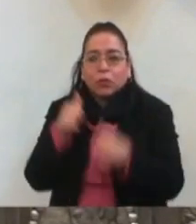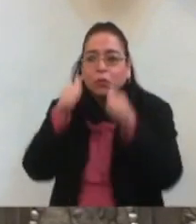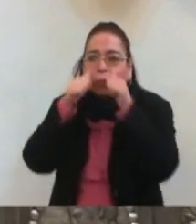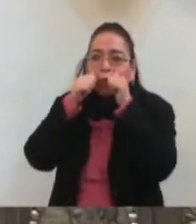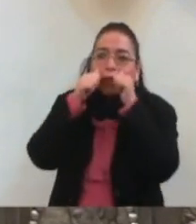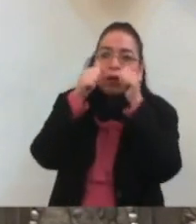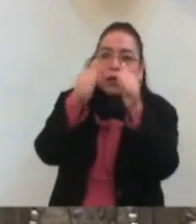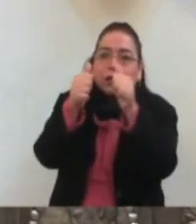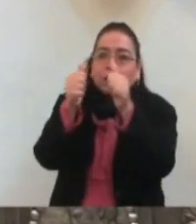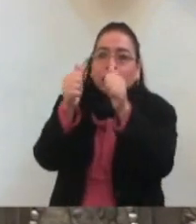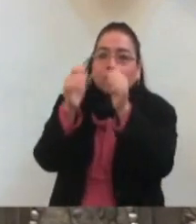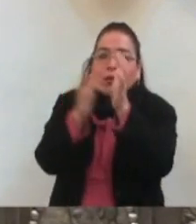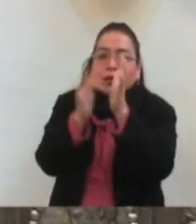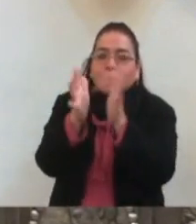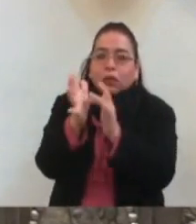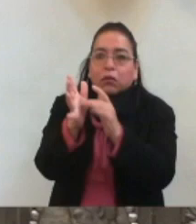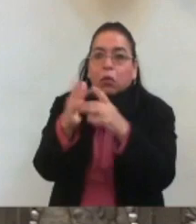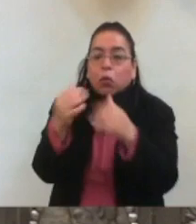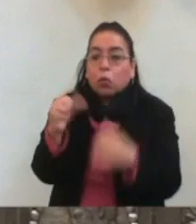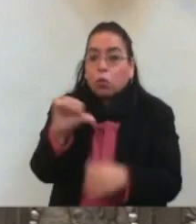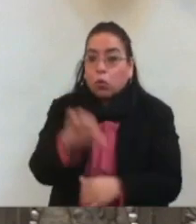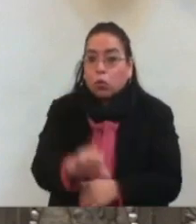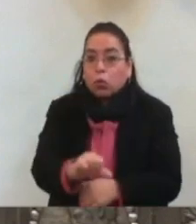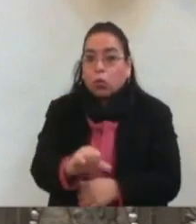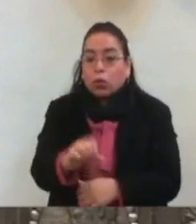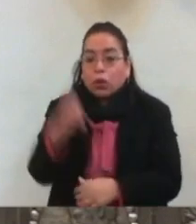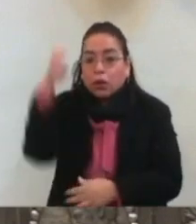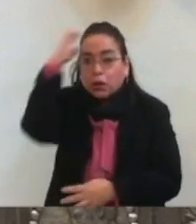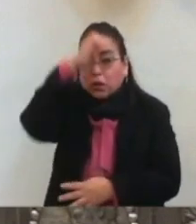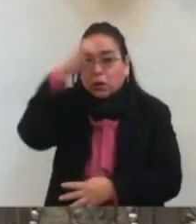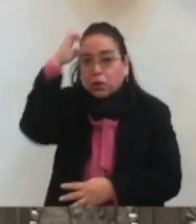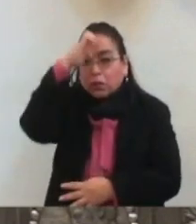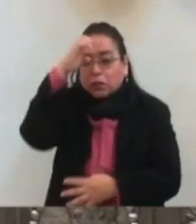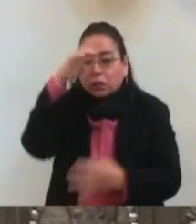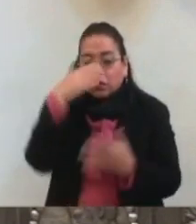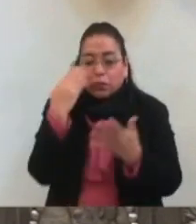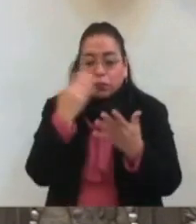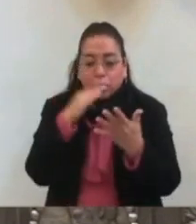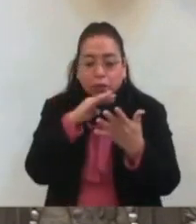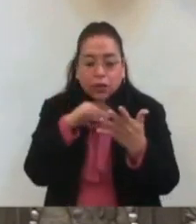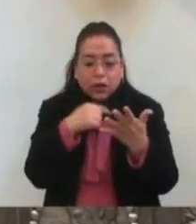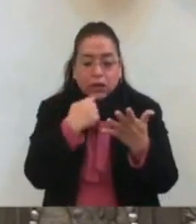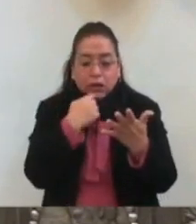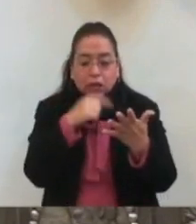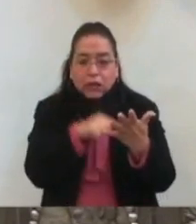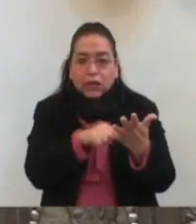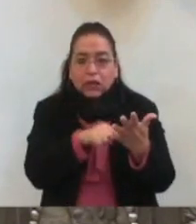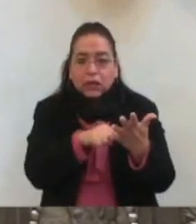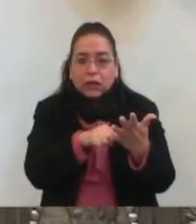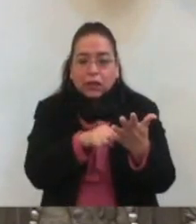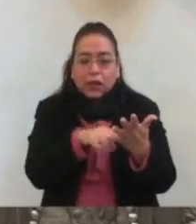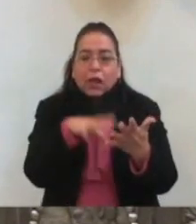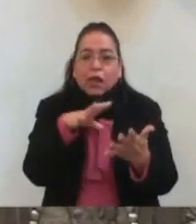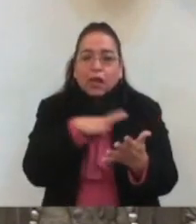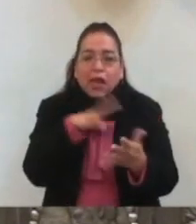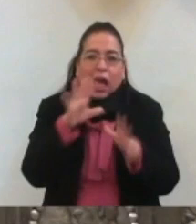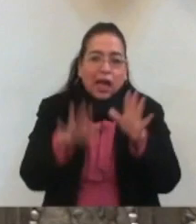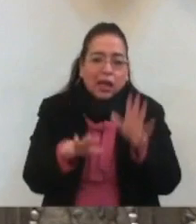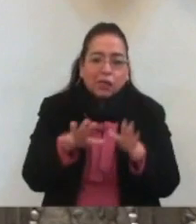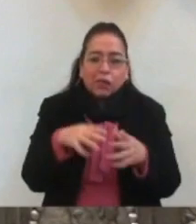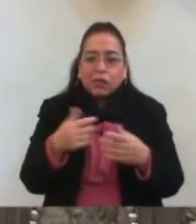que hoy la palabra de dios nos dice es como caminar en un desierto